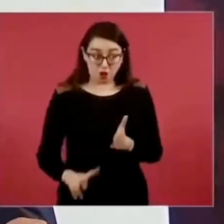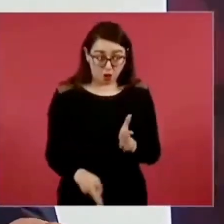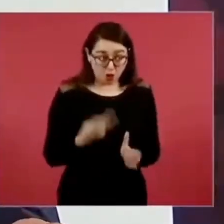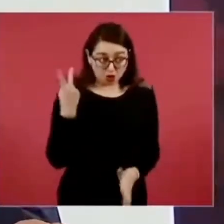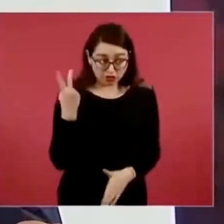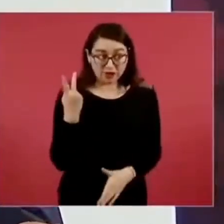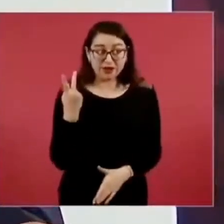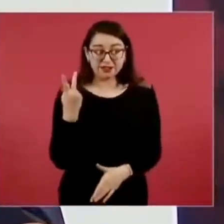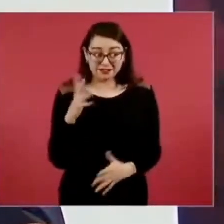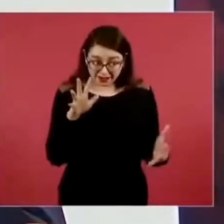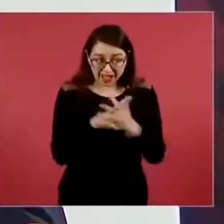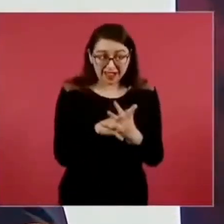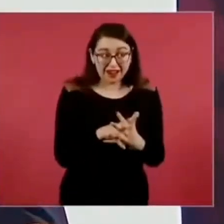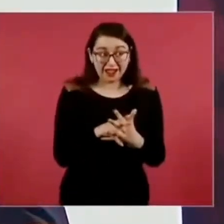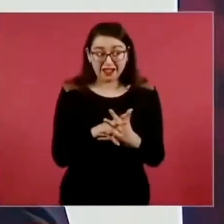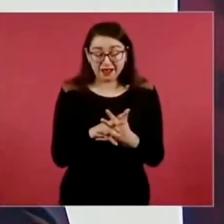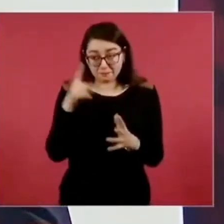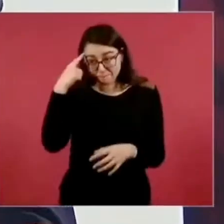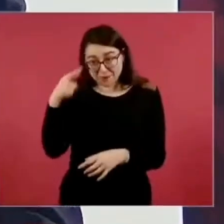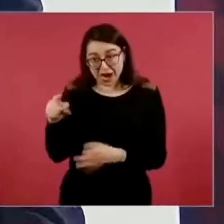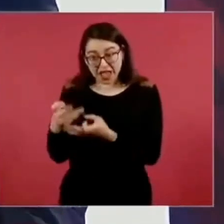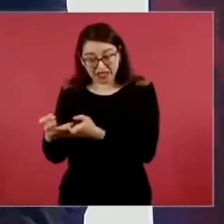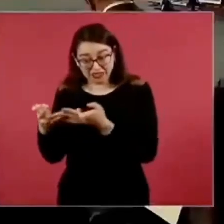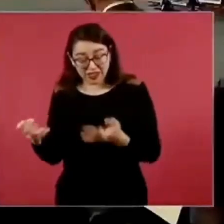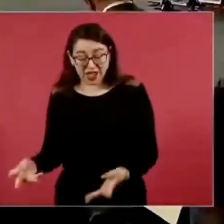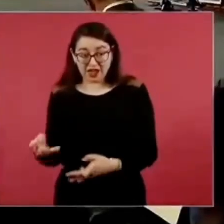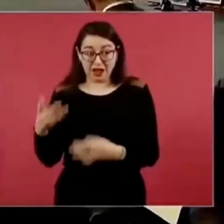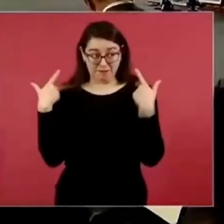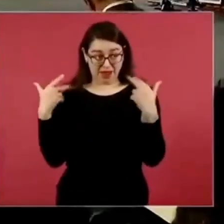No fue fácil. Y luego